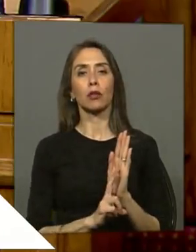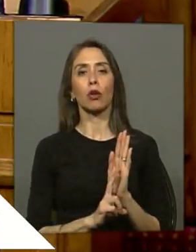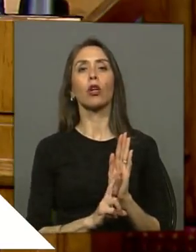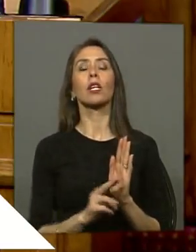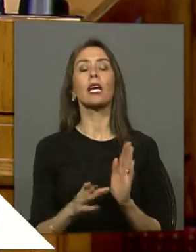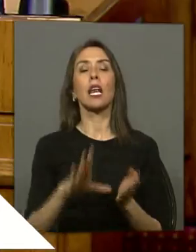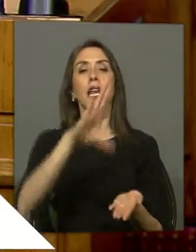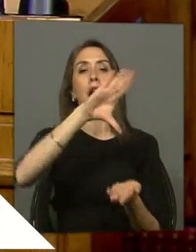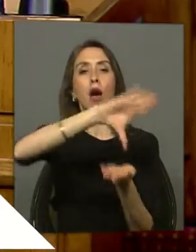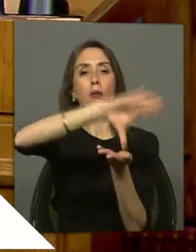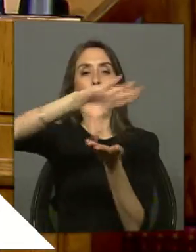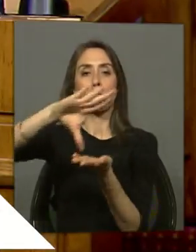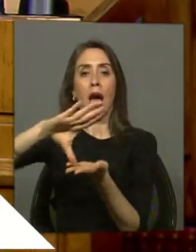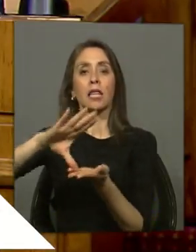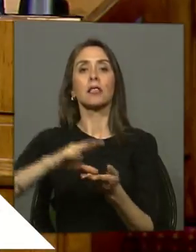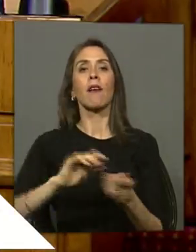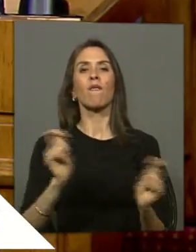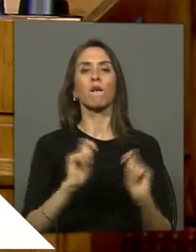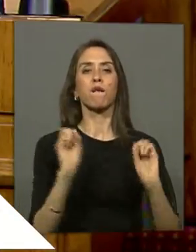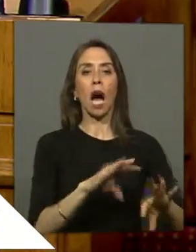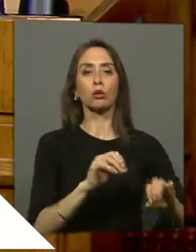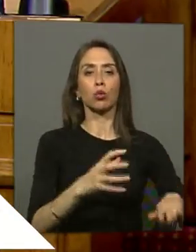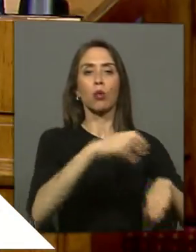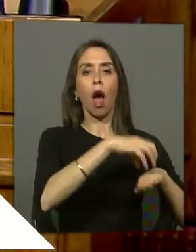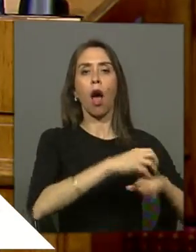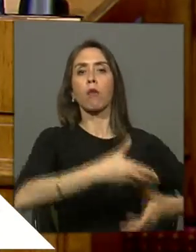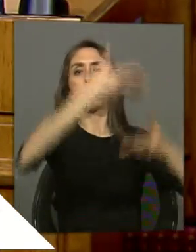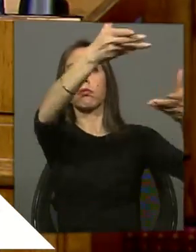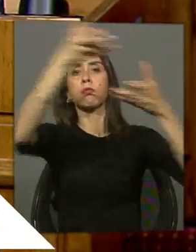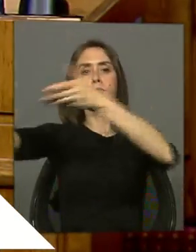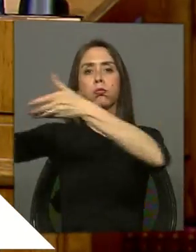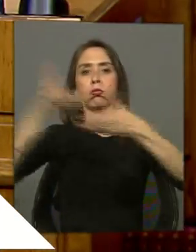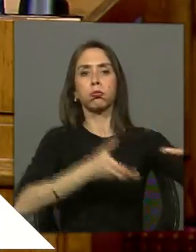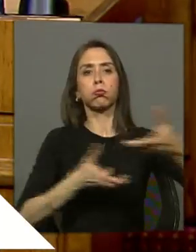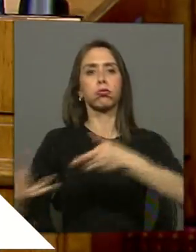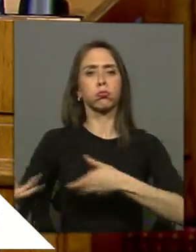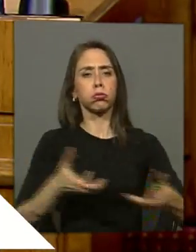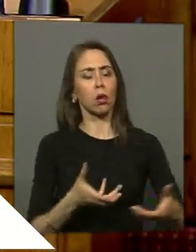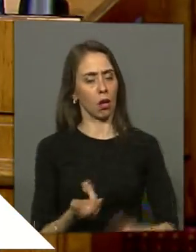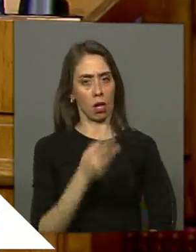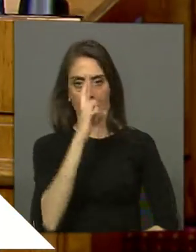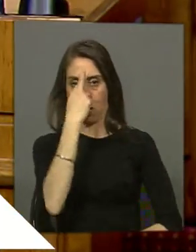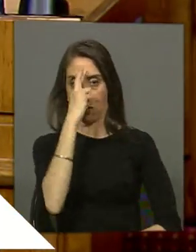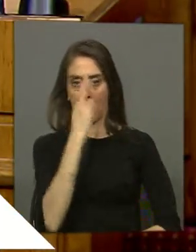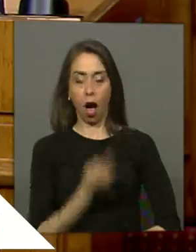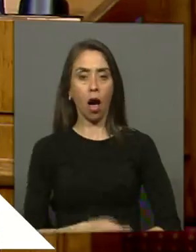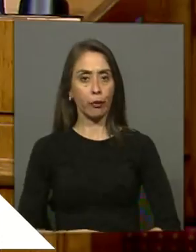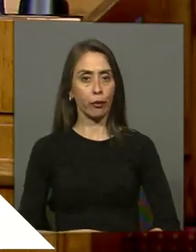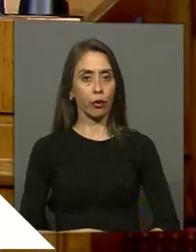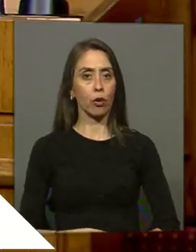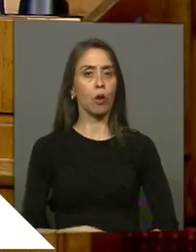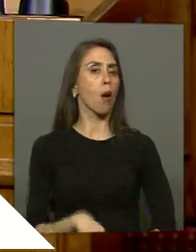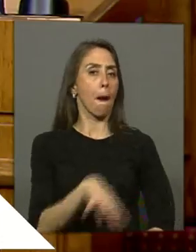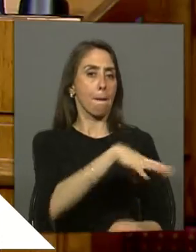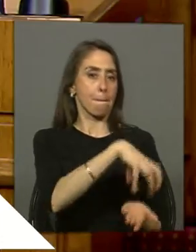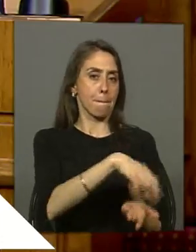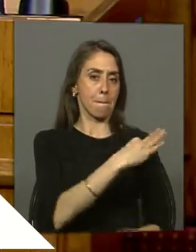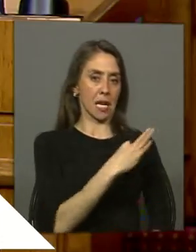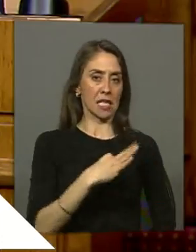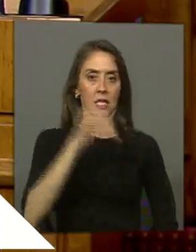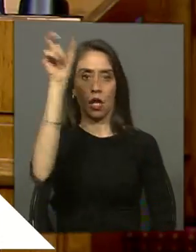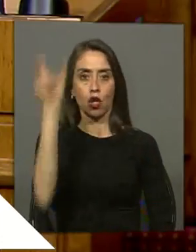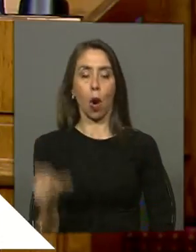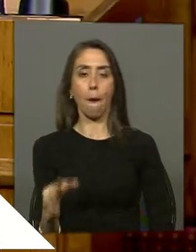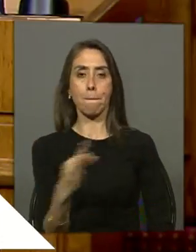transfronterizo porque la verdad es que me parece bastante raro que un ministerio y un ministro